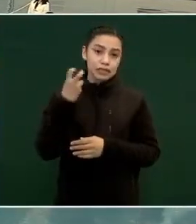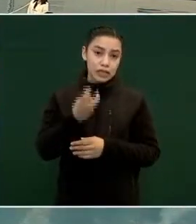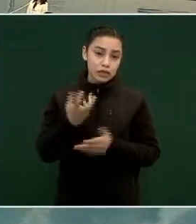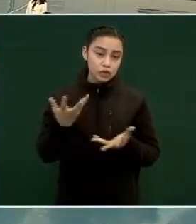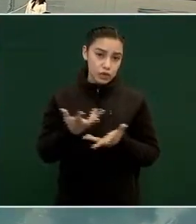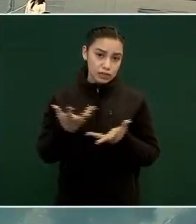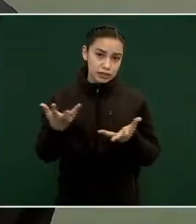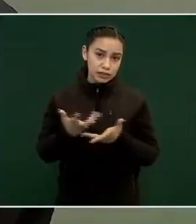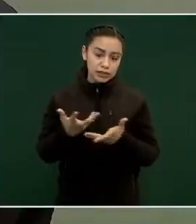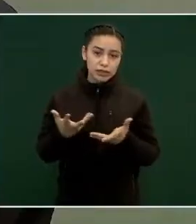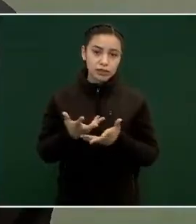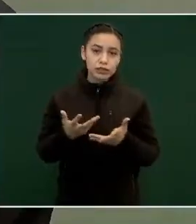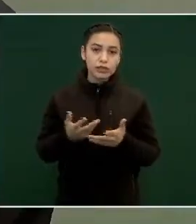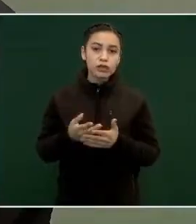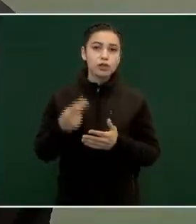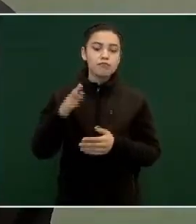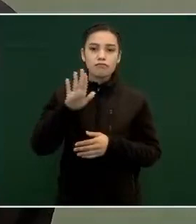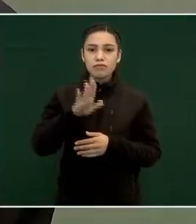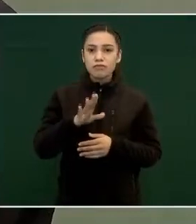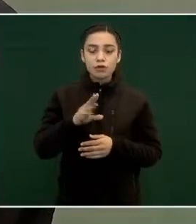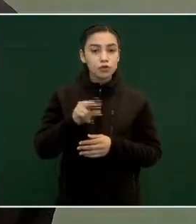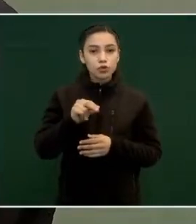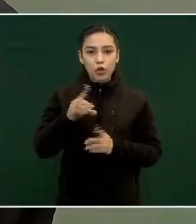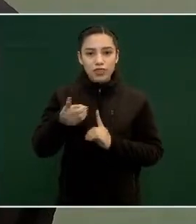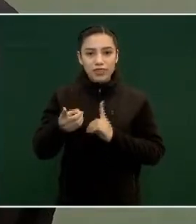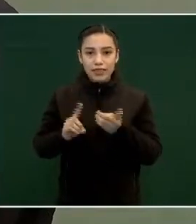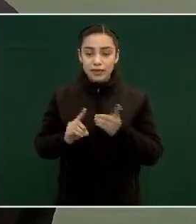Lo consideramos algo indigno.